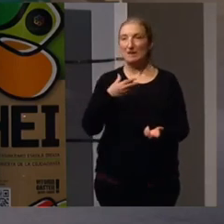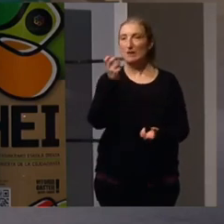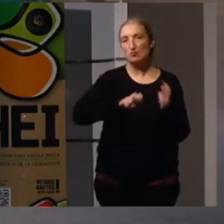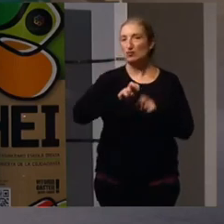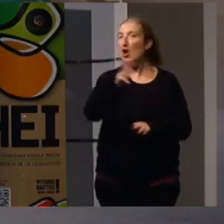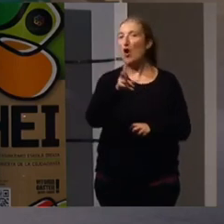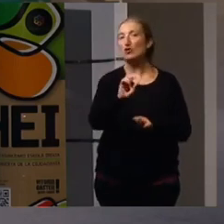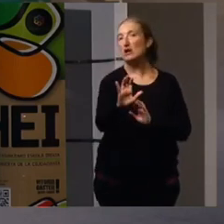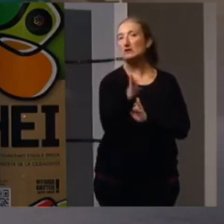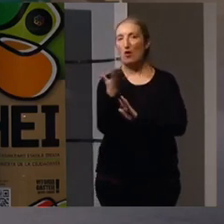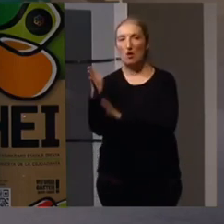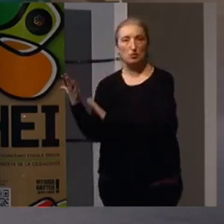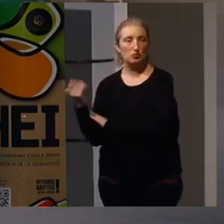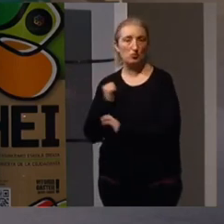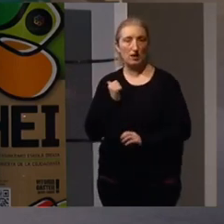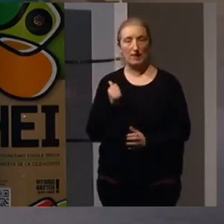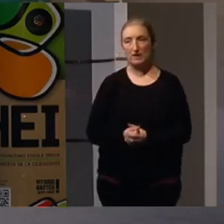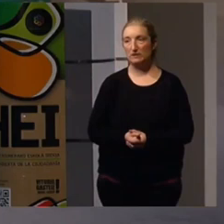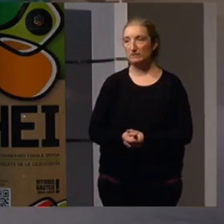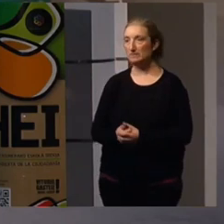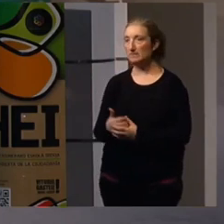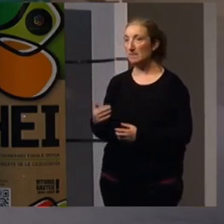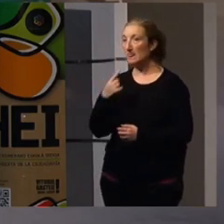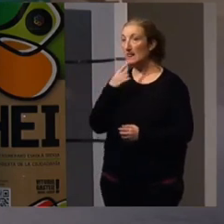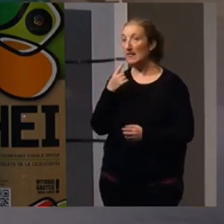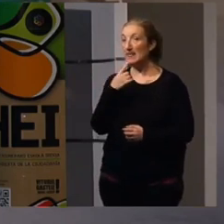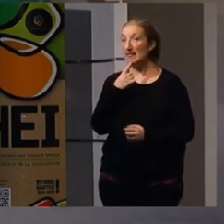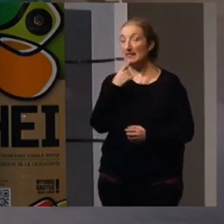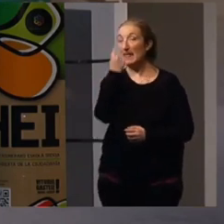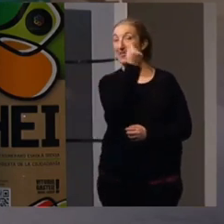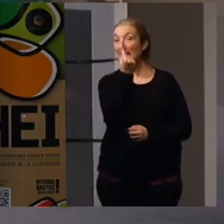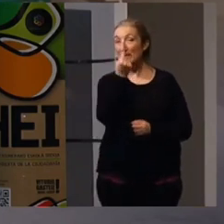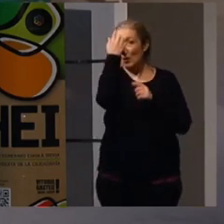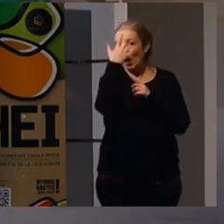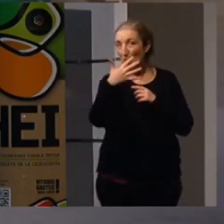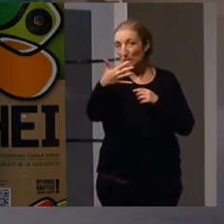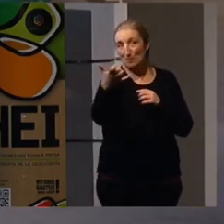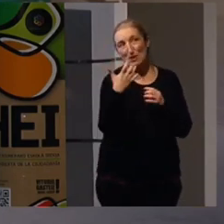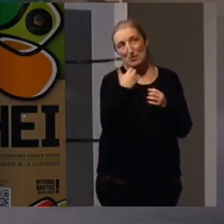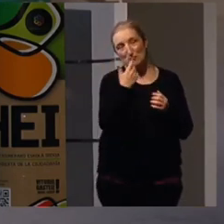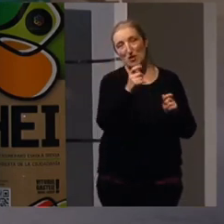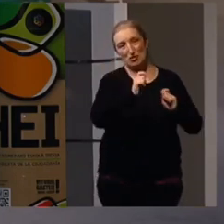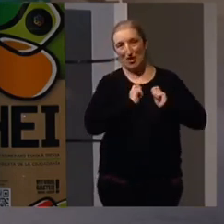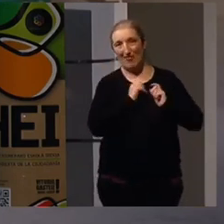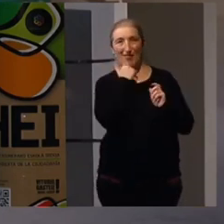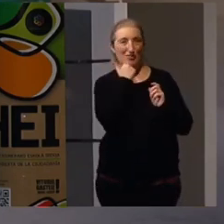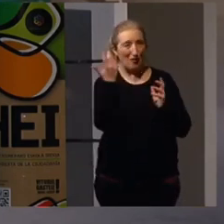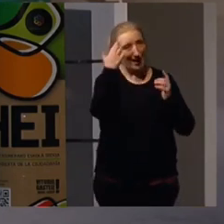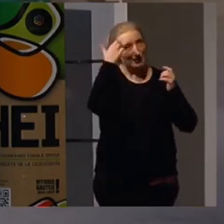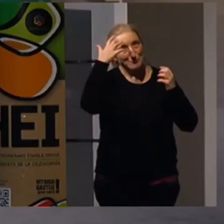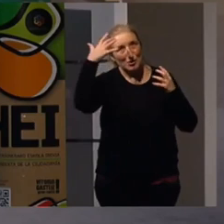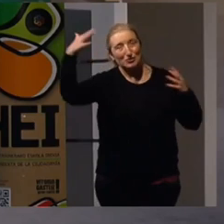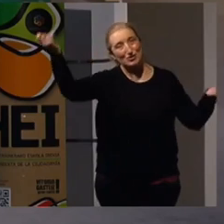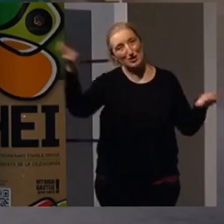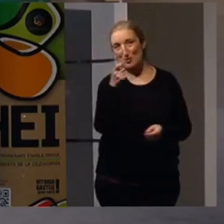otras cosas. Bueno, dice que no sabe dibujar la utopía, pero yo creo que nos ha hecho a todos y a todas soñar